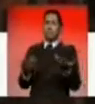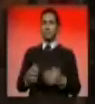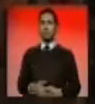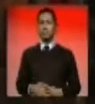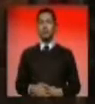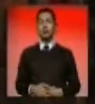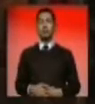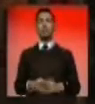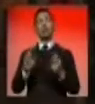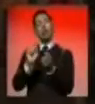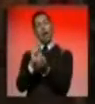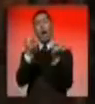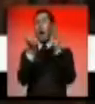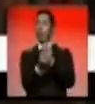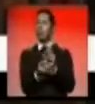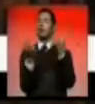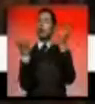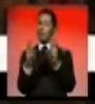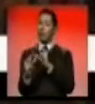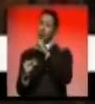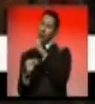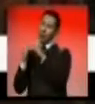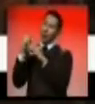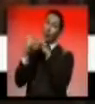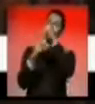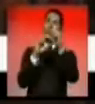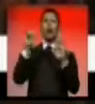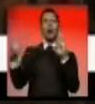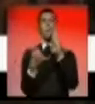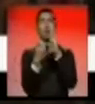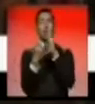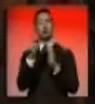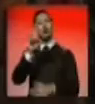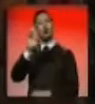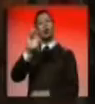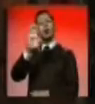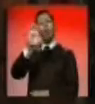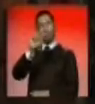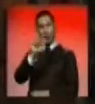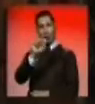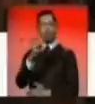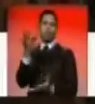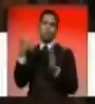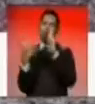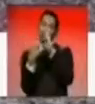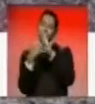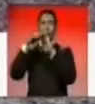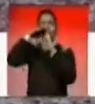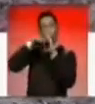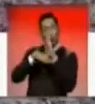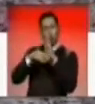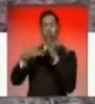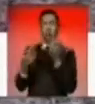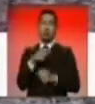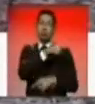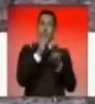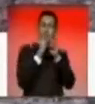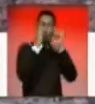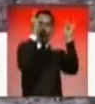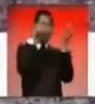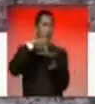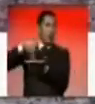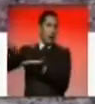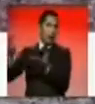también modificado de una forma progresiva, como es el impuesto a la renta, por ejemplo, que puede ser el que menos gana, menos paga. Quienes están a favor de la